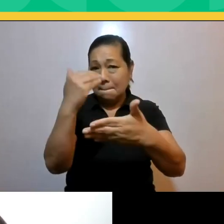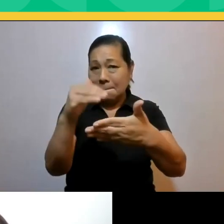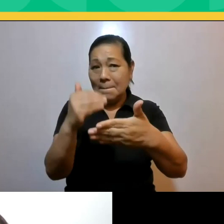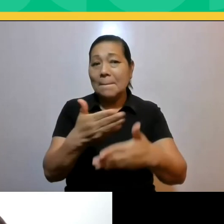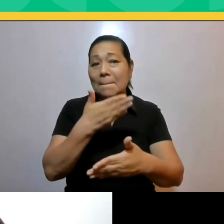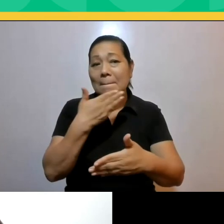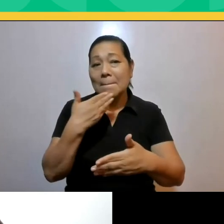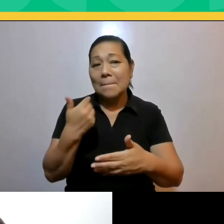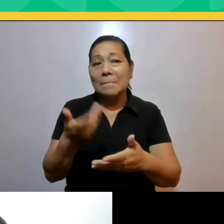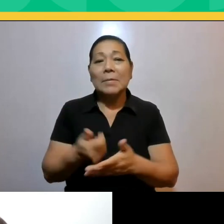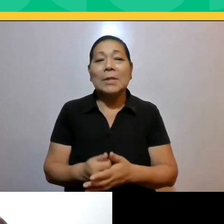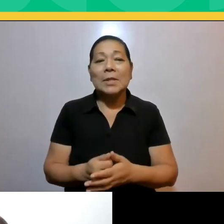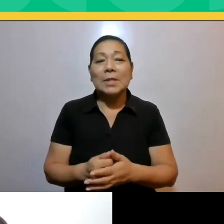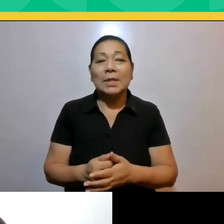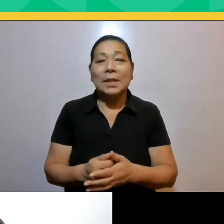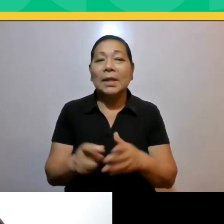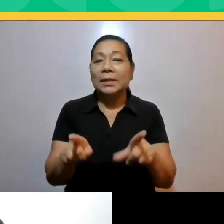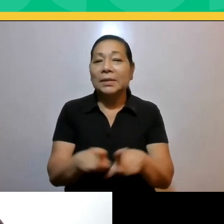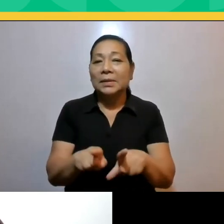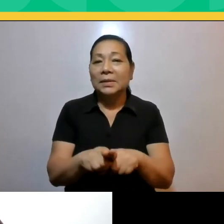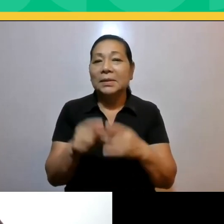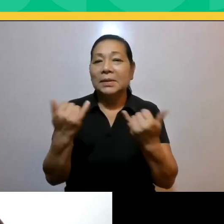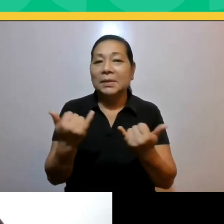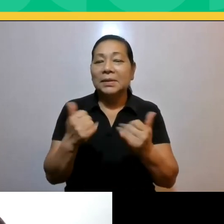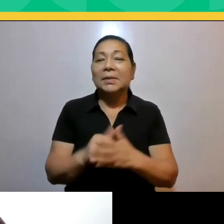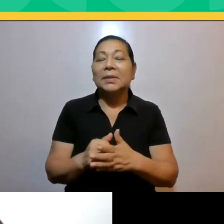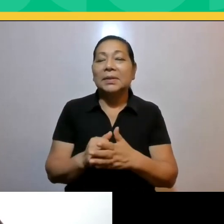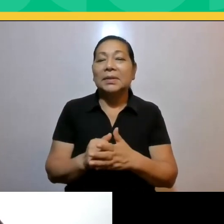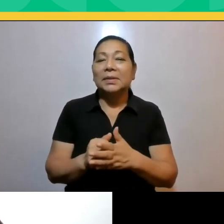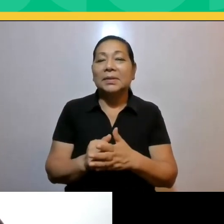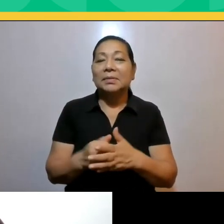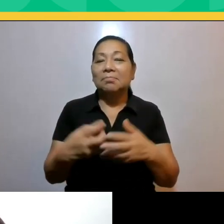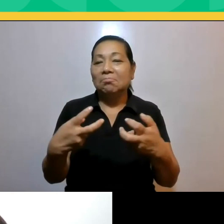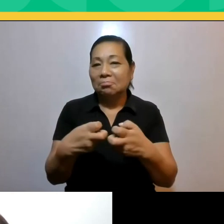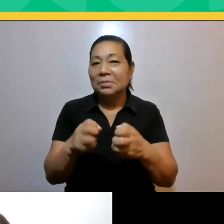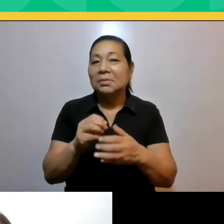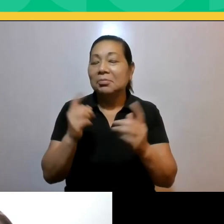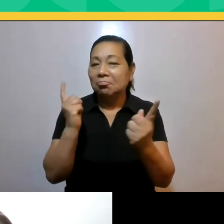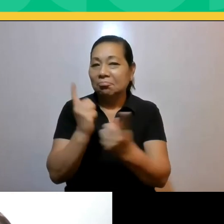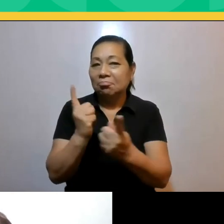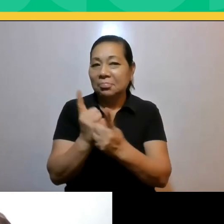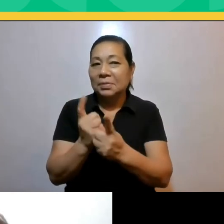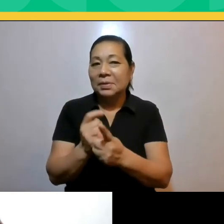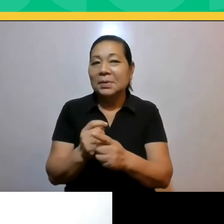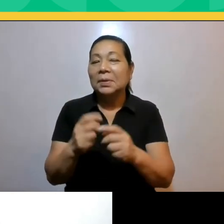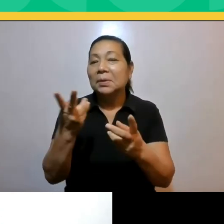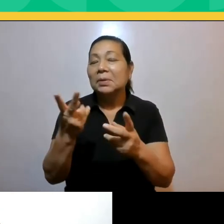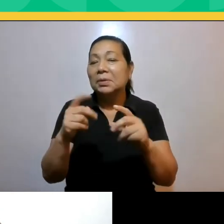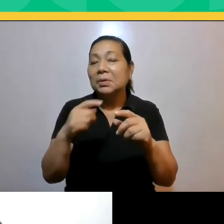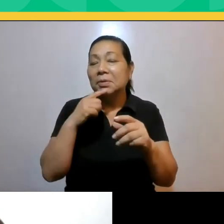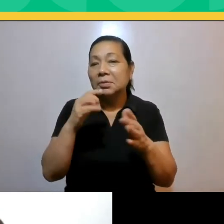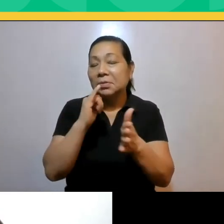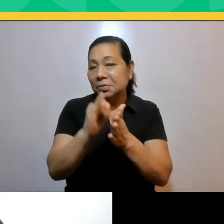nuestros espacios, y también está el canal de YouTube de Bienestar PUC, donde vamos a encontrar los videos de los talleres